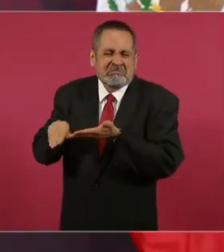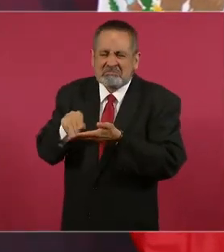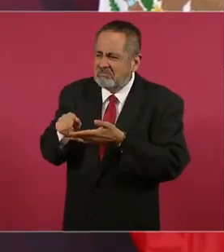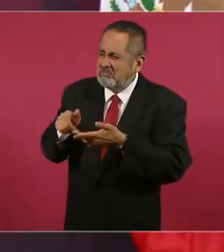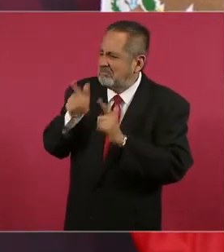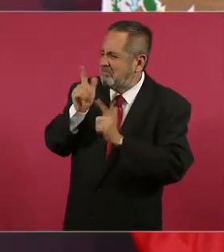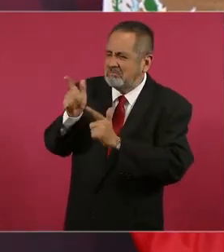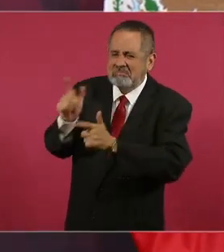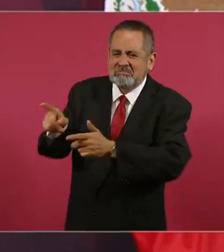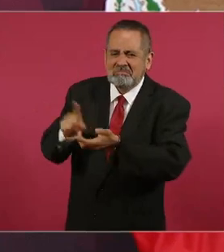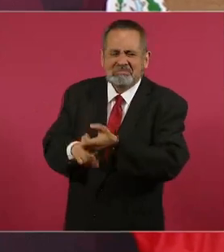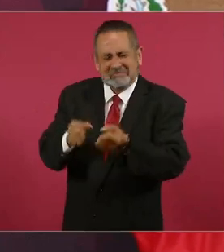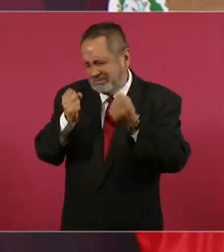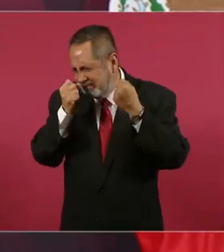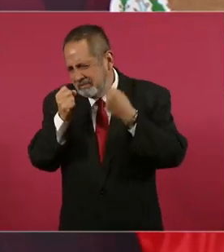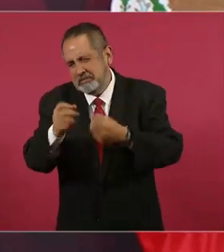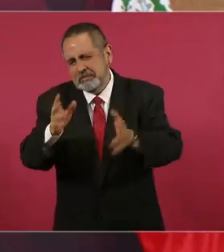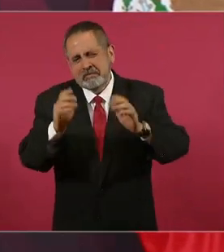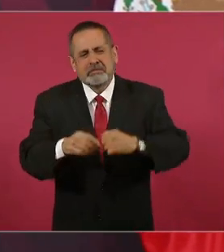echando a andar estrategias